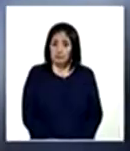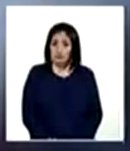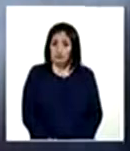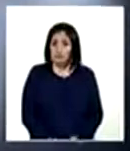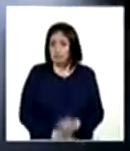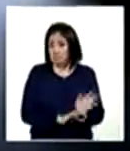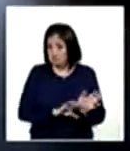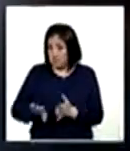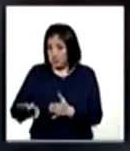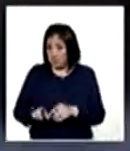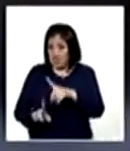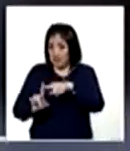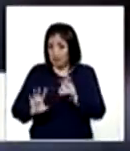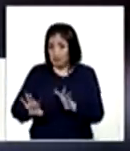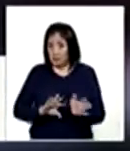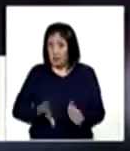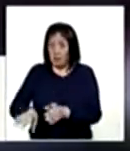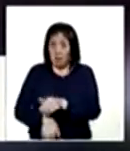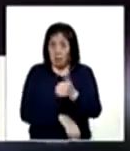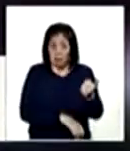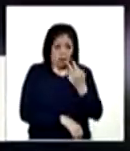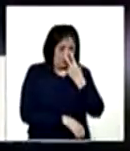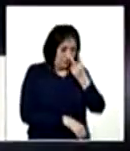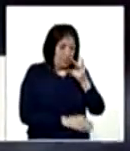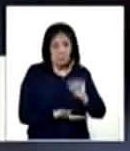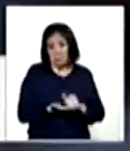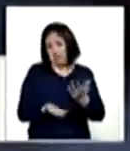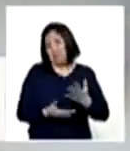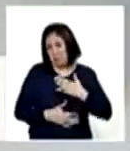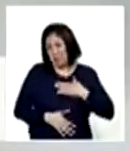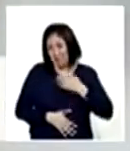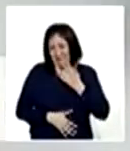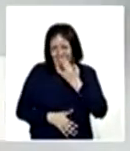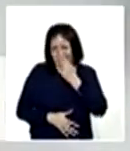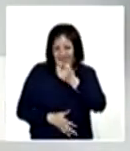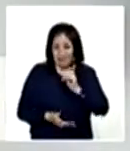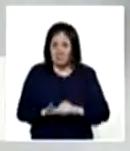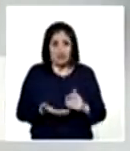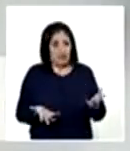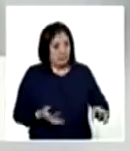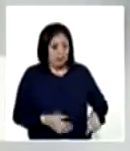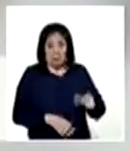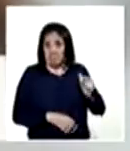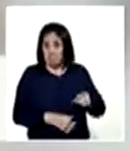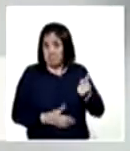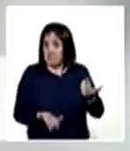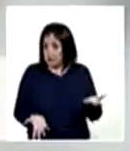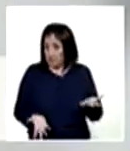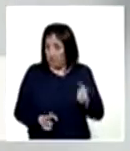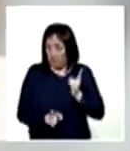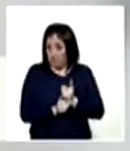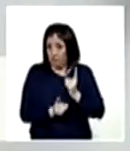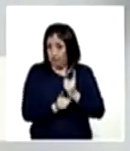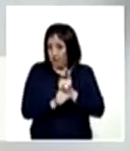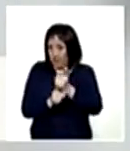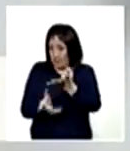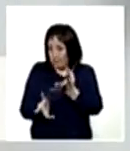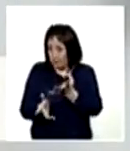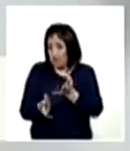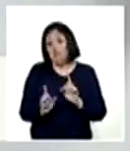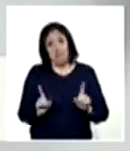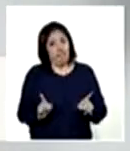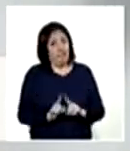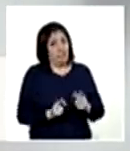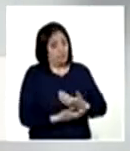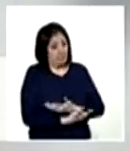Dejamos al taxista y vamos ahora con una imagen mucho más agradable. Bien dicen que el perro es el fiel amigo del hombre, pues también de